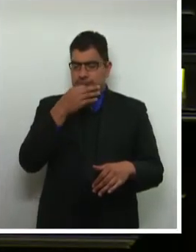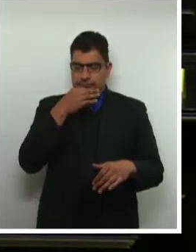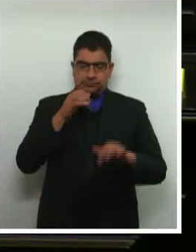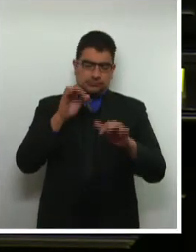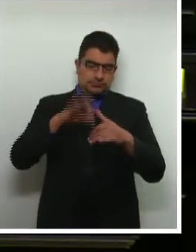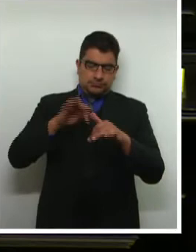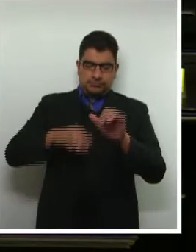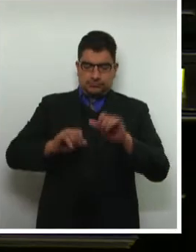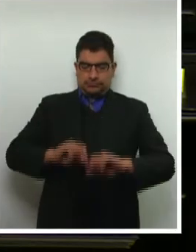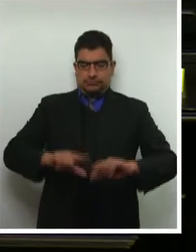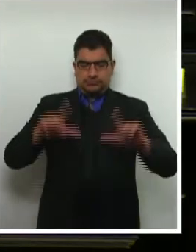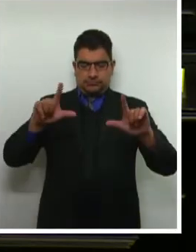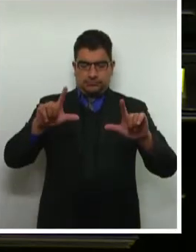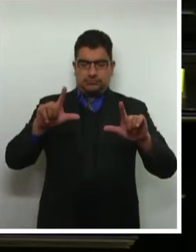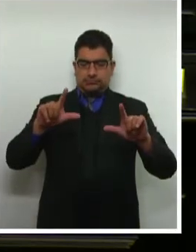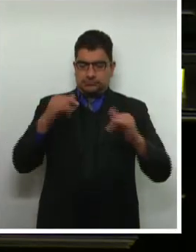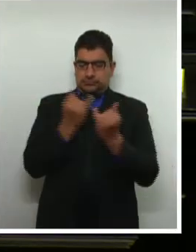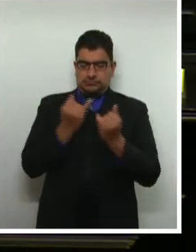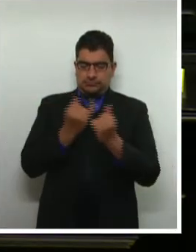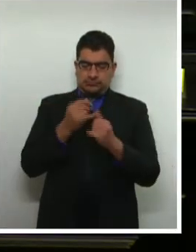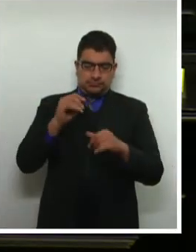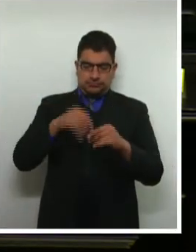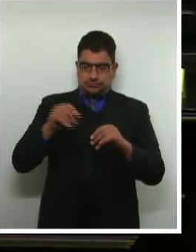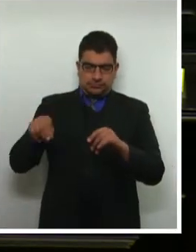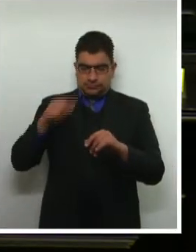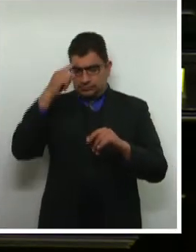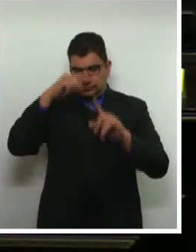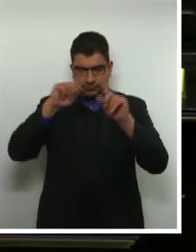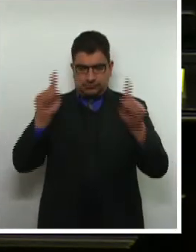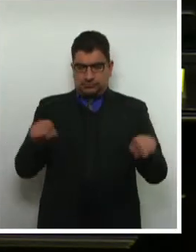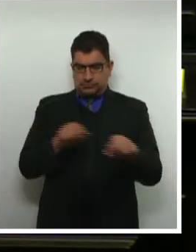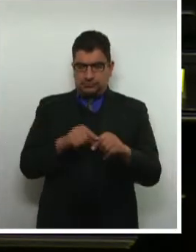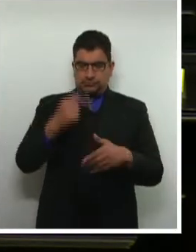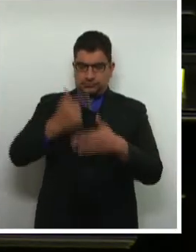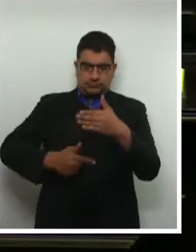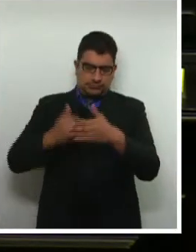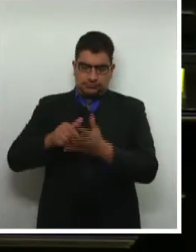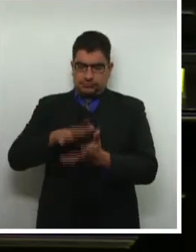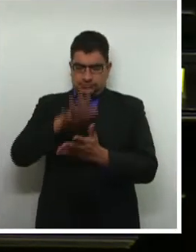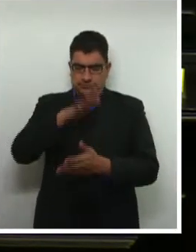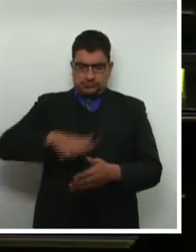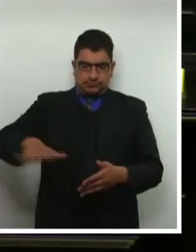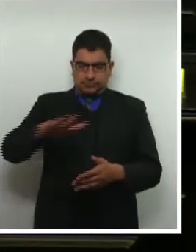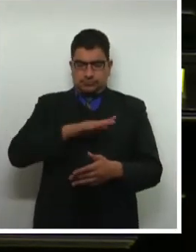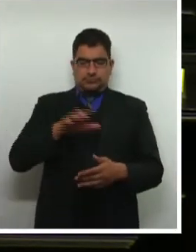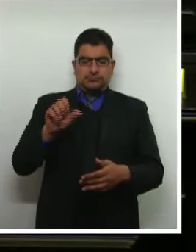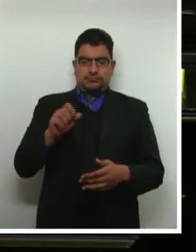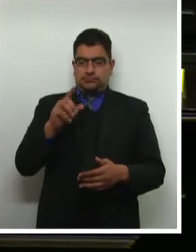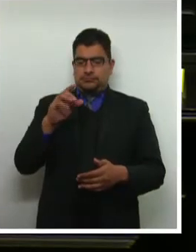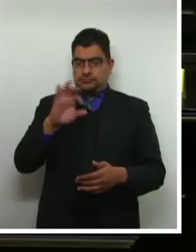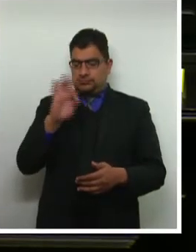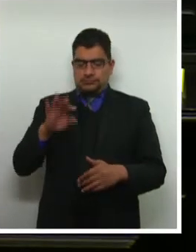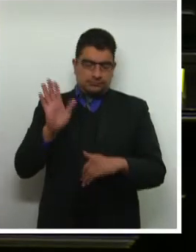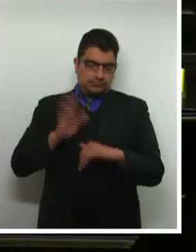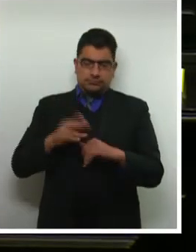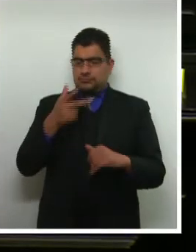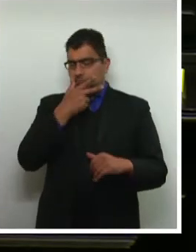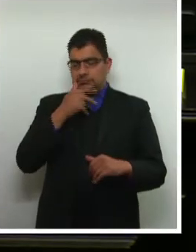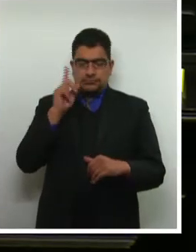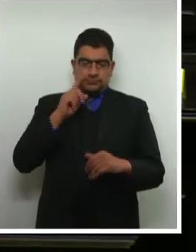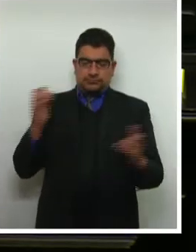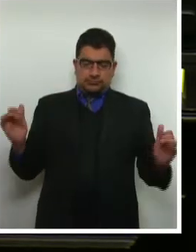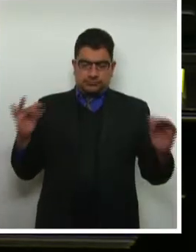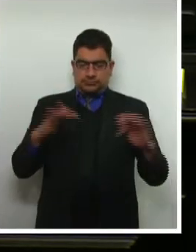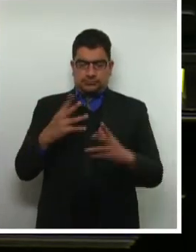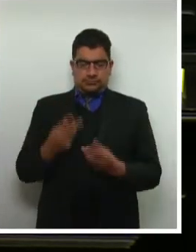a la votación, la cual deberá ser por mayoría calificada de las 2/3 partes de las diputadas y los diputados